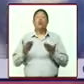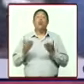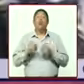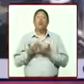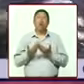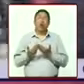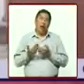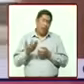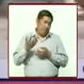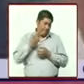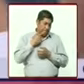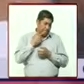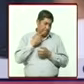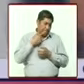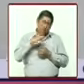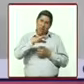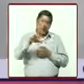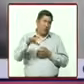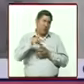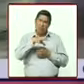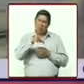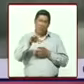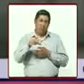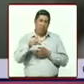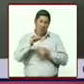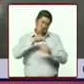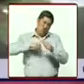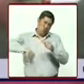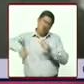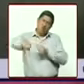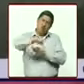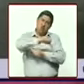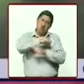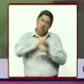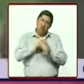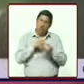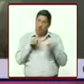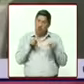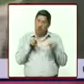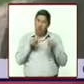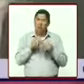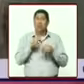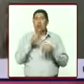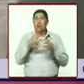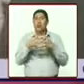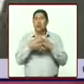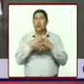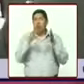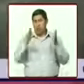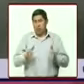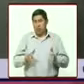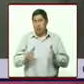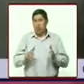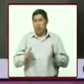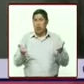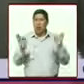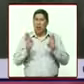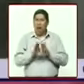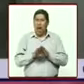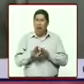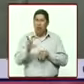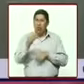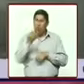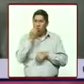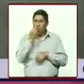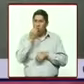está? Estaba con los compañeros que estaban bloqueando. Él estaba encerrado, no ha